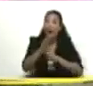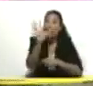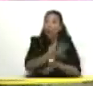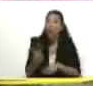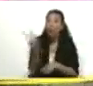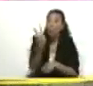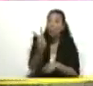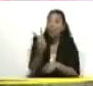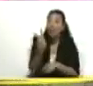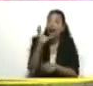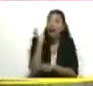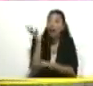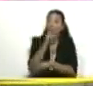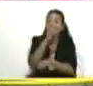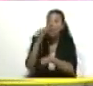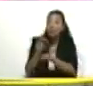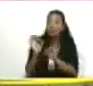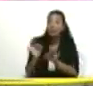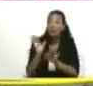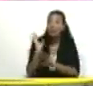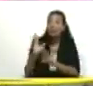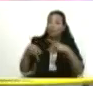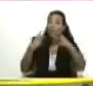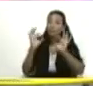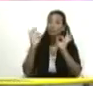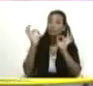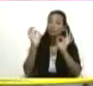país, al Congreso de la Nueva Época.